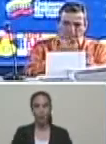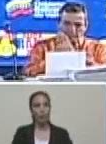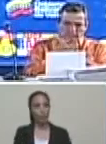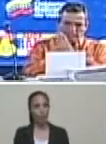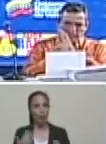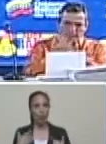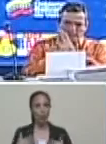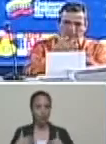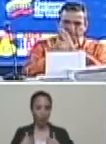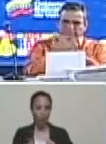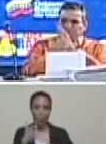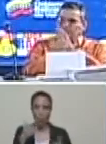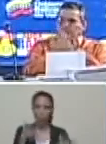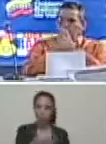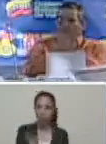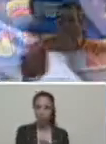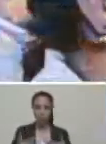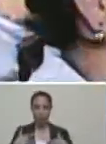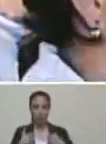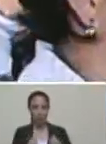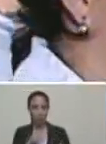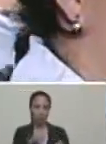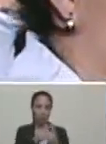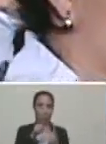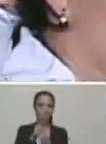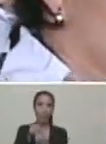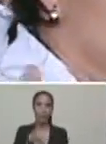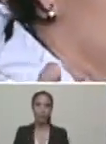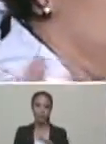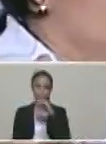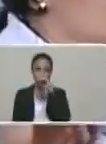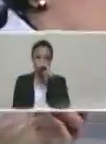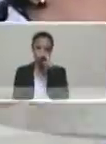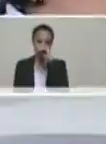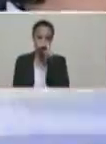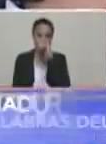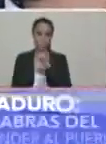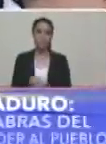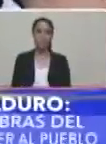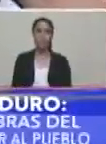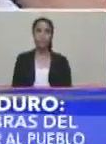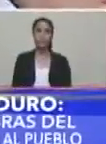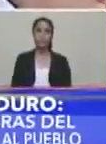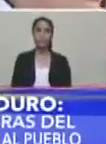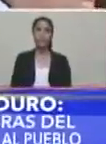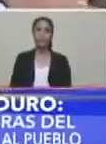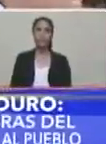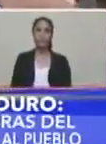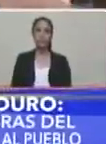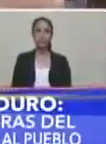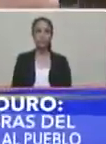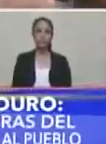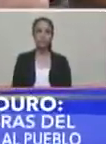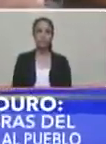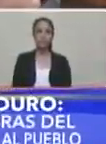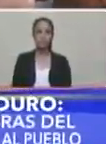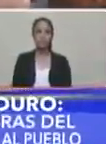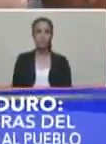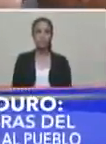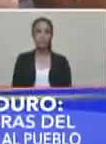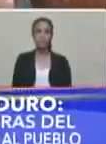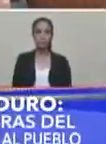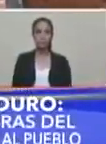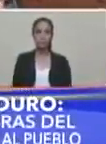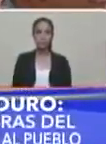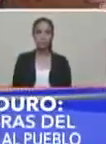de atención primaria, preventiva, familiar, comunitaria y directa.